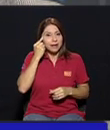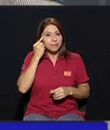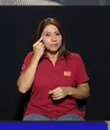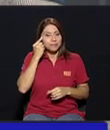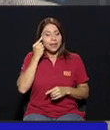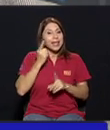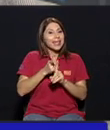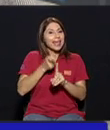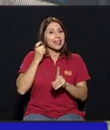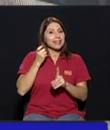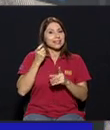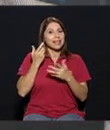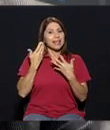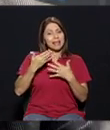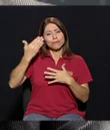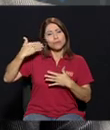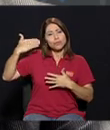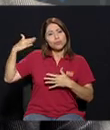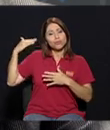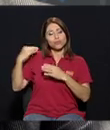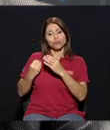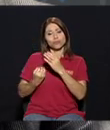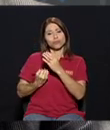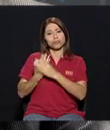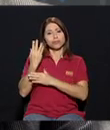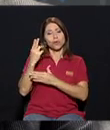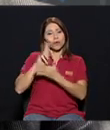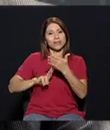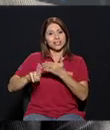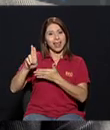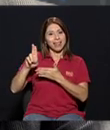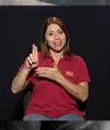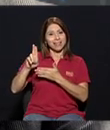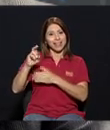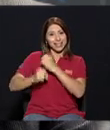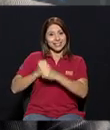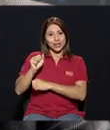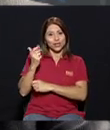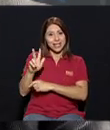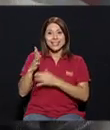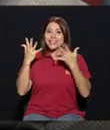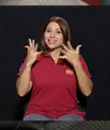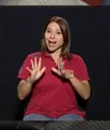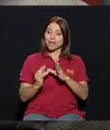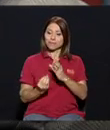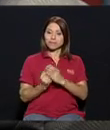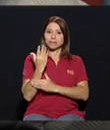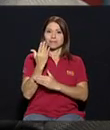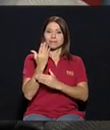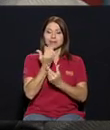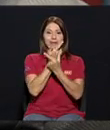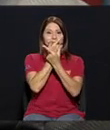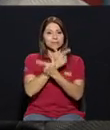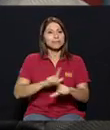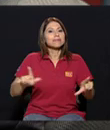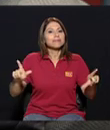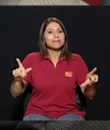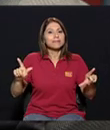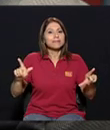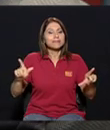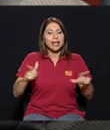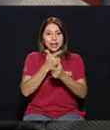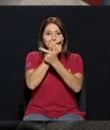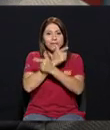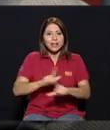se aparece la universidad en la historia, siglo XIII, ya nace con esa esencia libre. Libertad